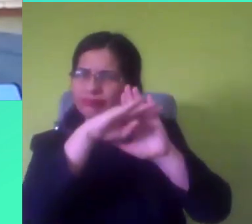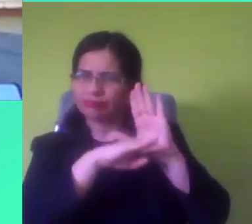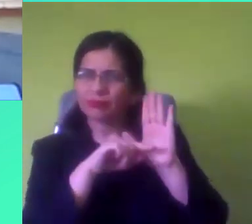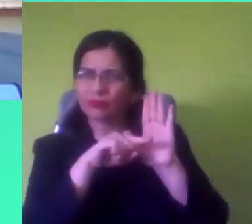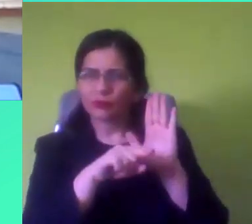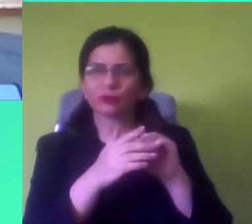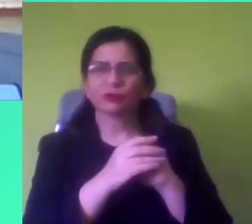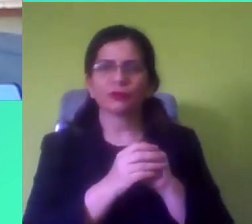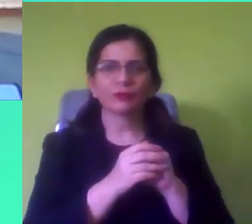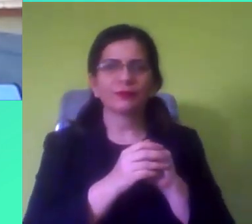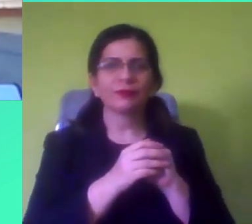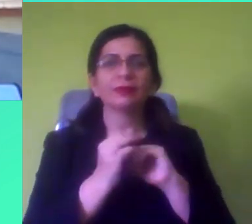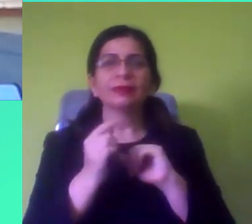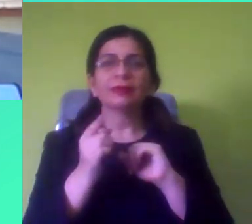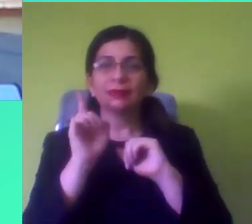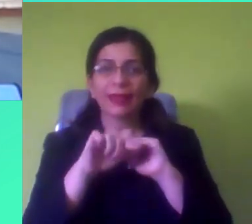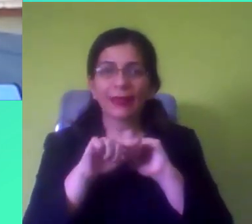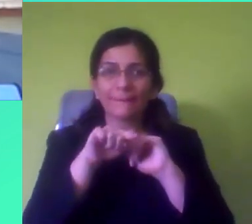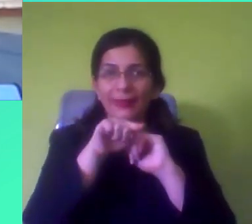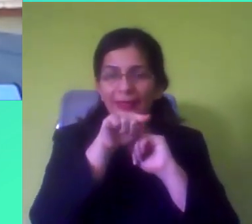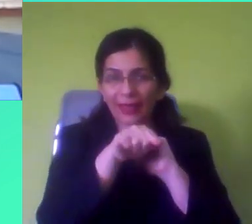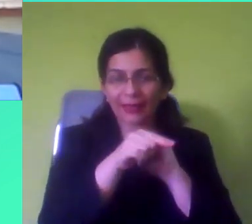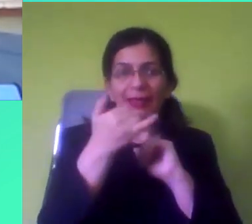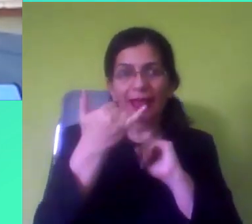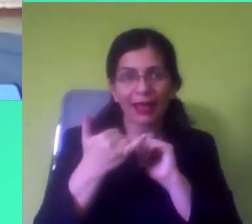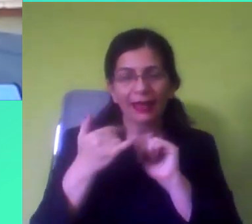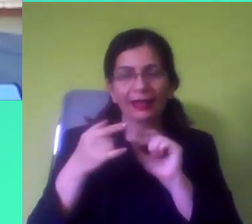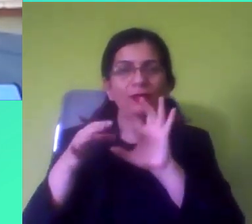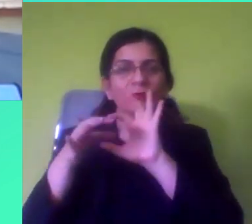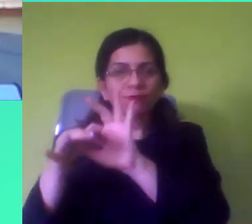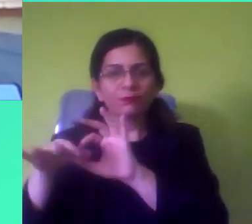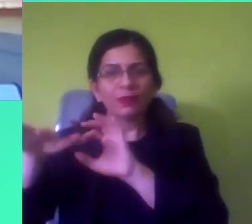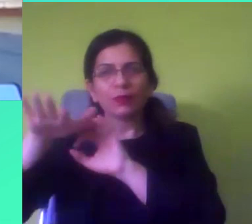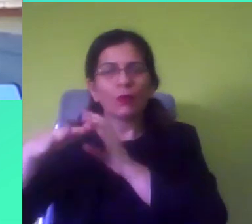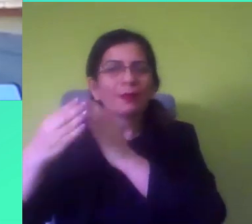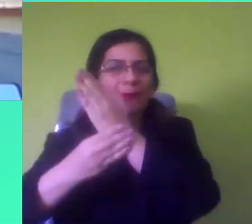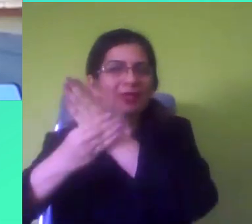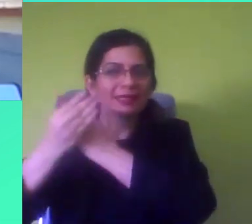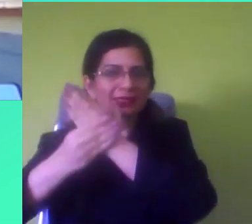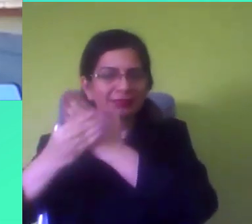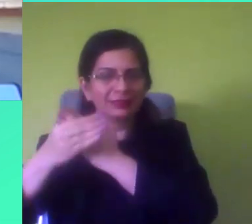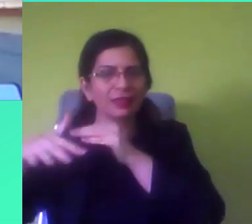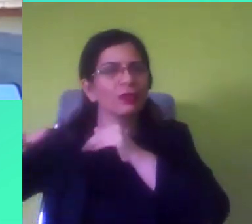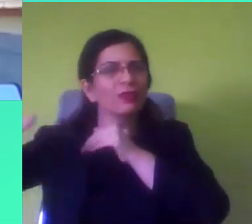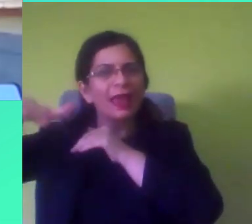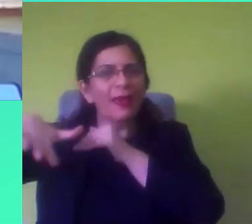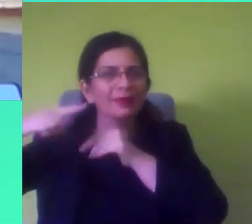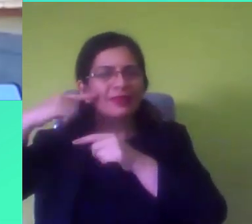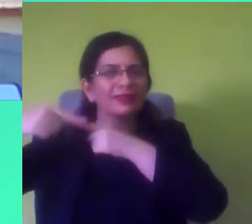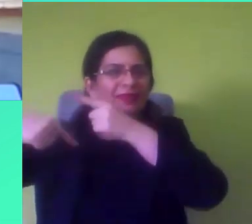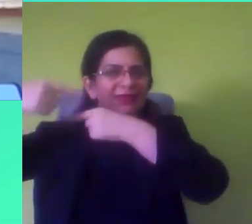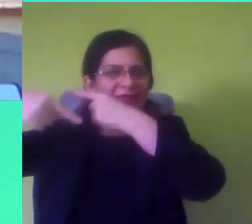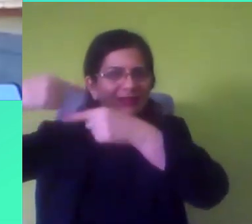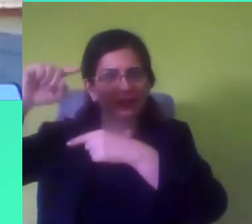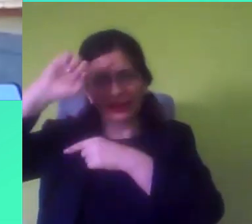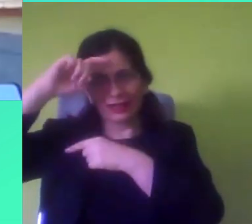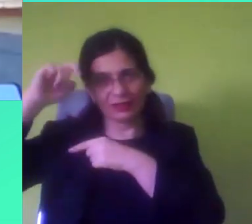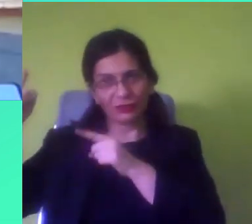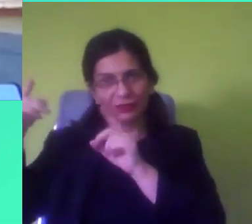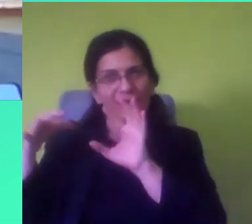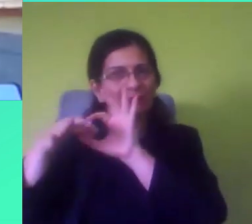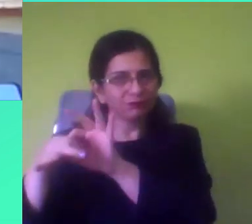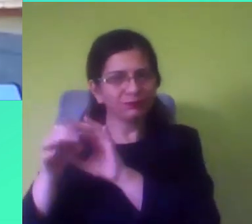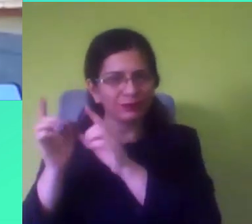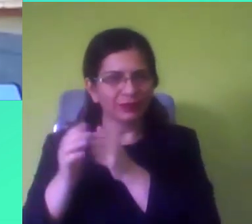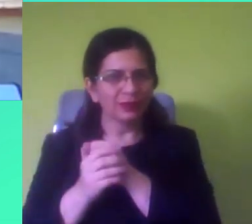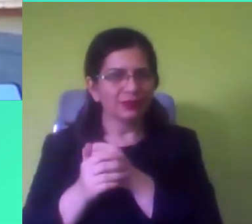como fue desarrollada también junto con el Ministerio de Ambiente y Desarrollo Sustentable de la Nación. También hay una actividad para hablar de